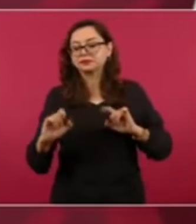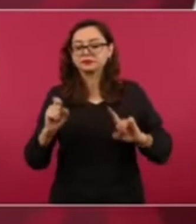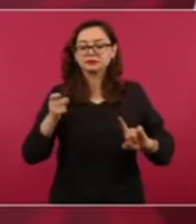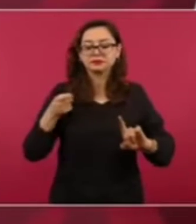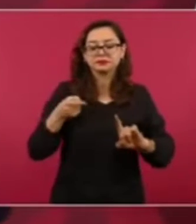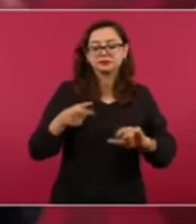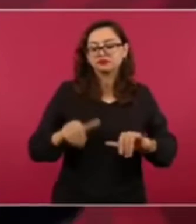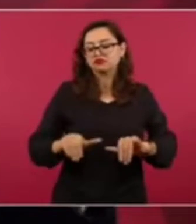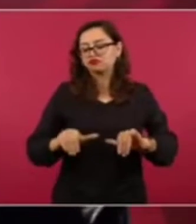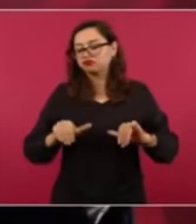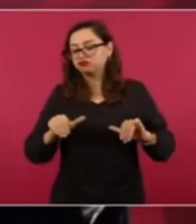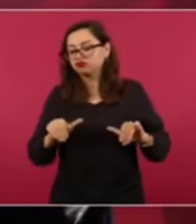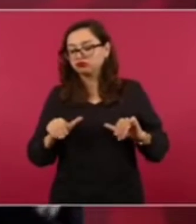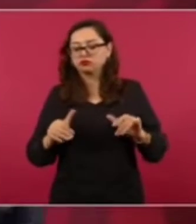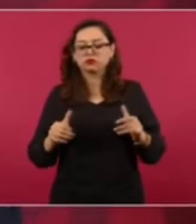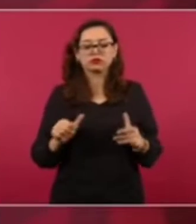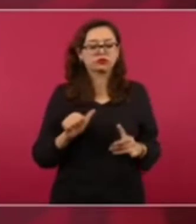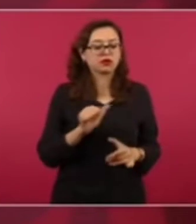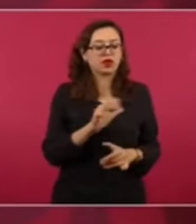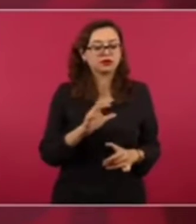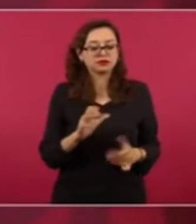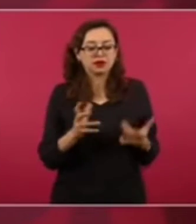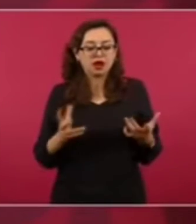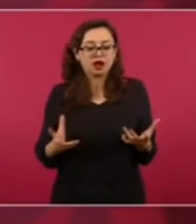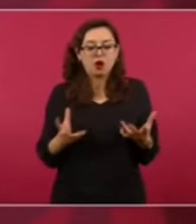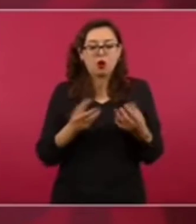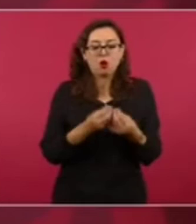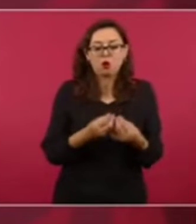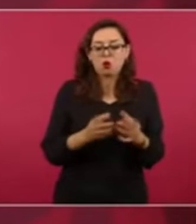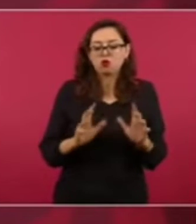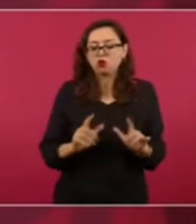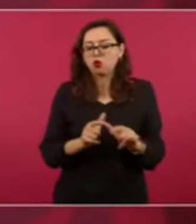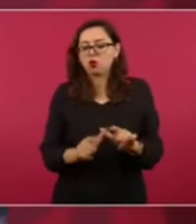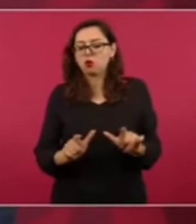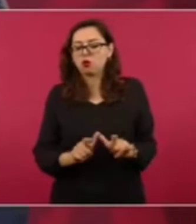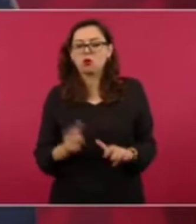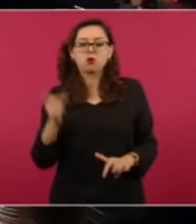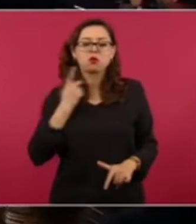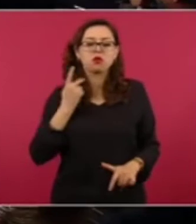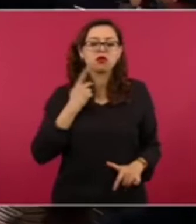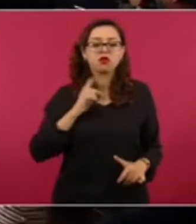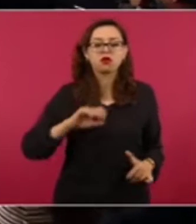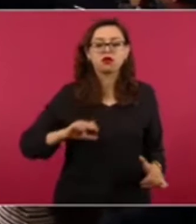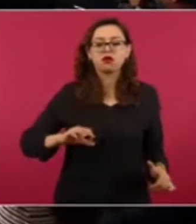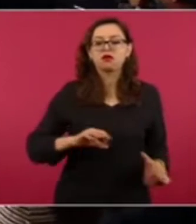objetivos, pertenecen a la sociedad civil, no tienen partido,